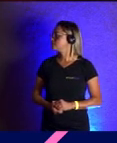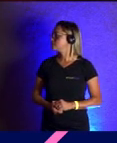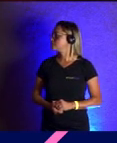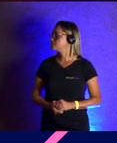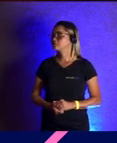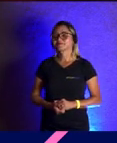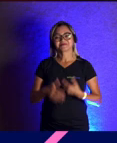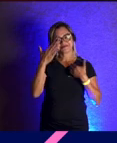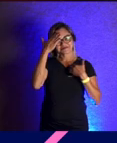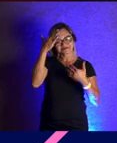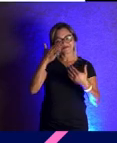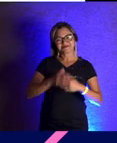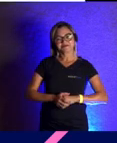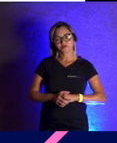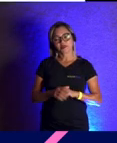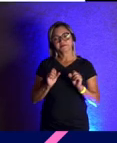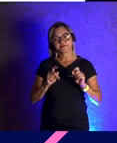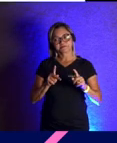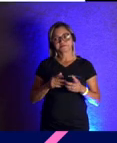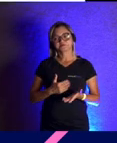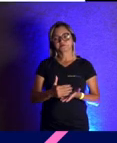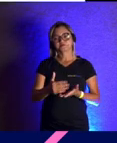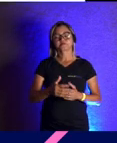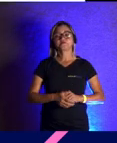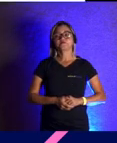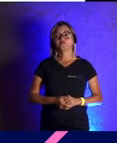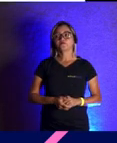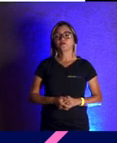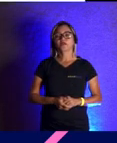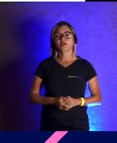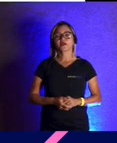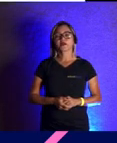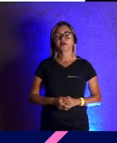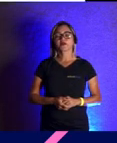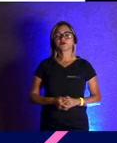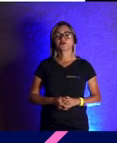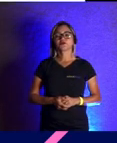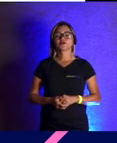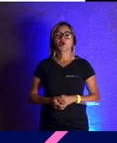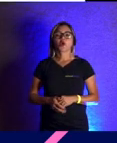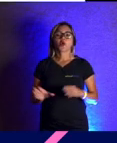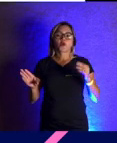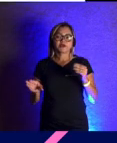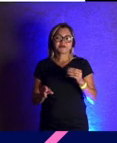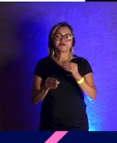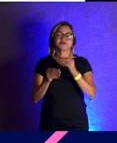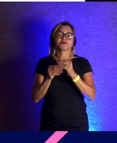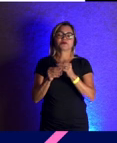Thank you.